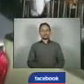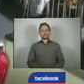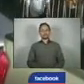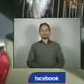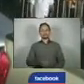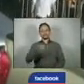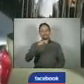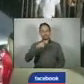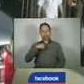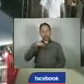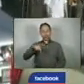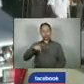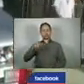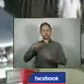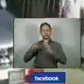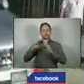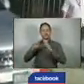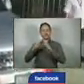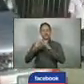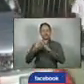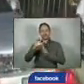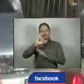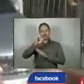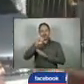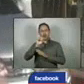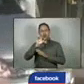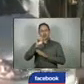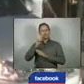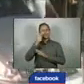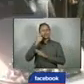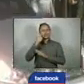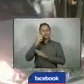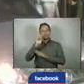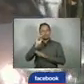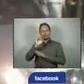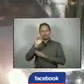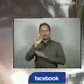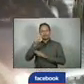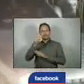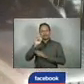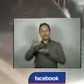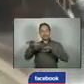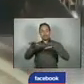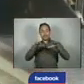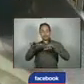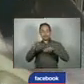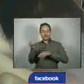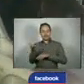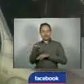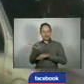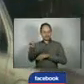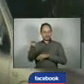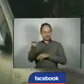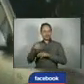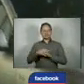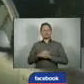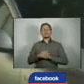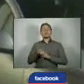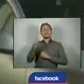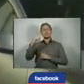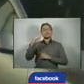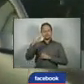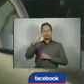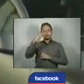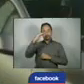Efectivamente, me encuentro en Cantón La Joya, cacerío El Mozote, del municipio de Manguera, en el departamento de Morazán, donde esta tarde el presidente de la